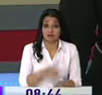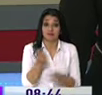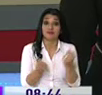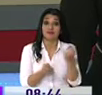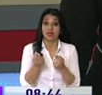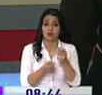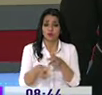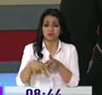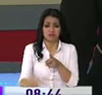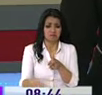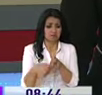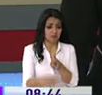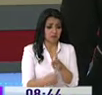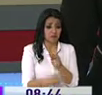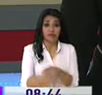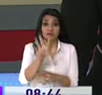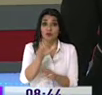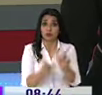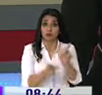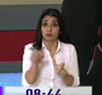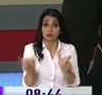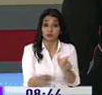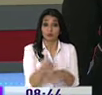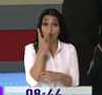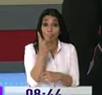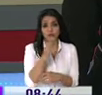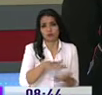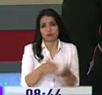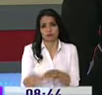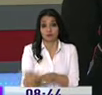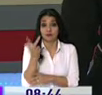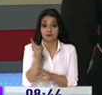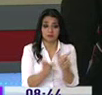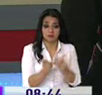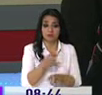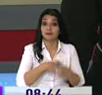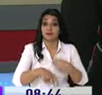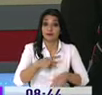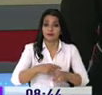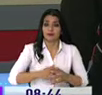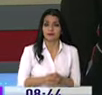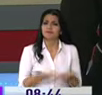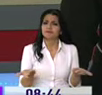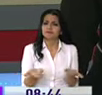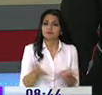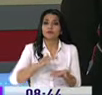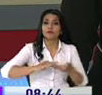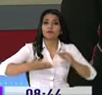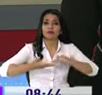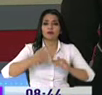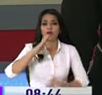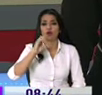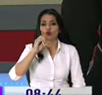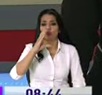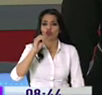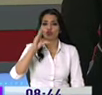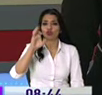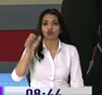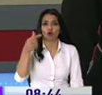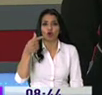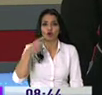a 5 personas, de las cuales 2 fallecieron y 3 resultaron heridas. El hecho ocurrió en la comunidad de Cocotoc, esto es al norte de